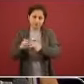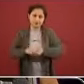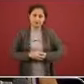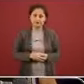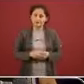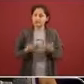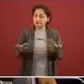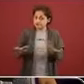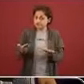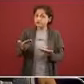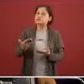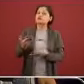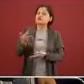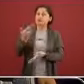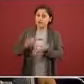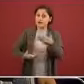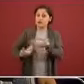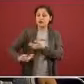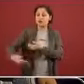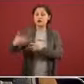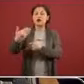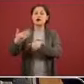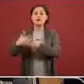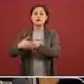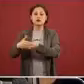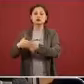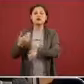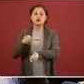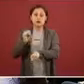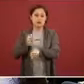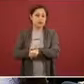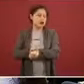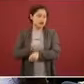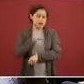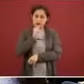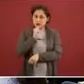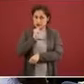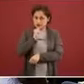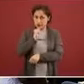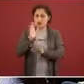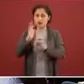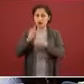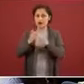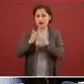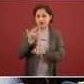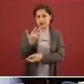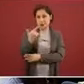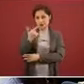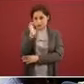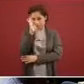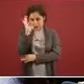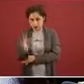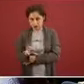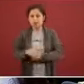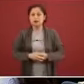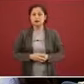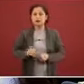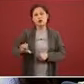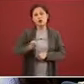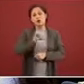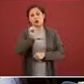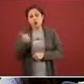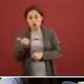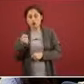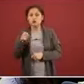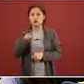Todavía falta varias semanas para llegar a ese punto, en este momento es 57%. Y también la tasa de letalidad,